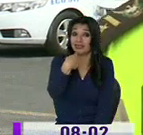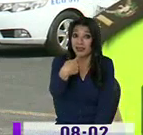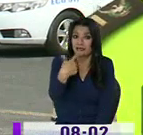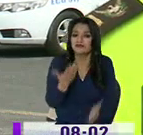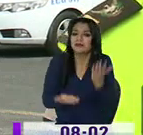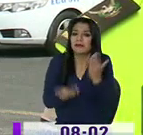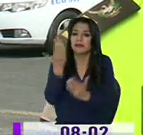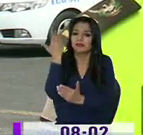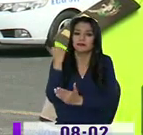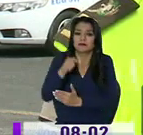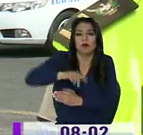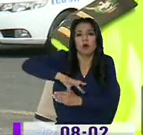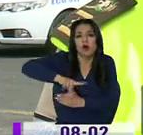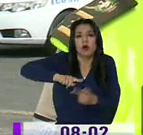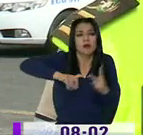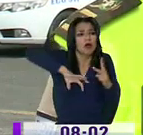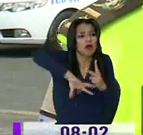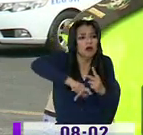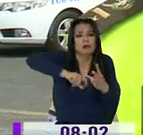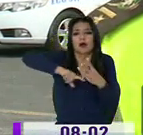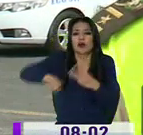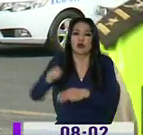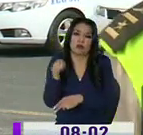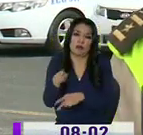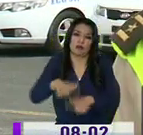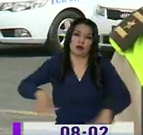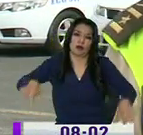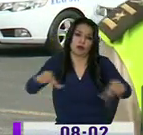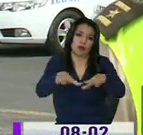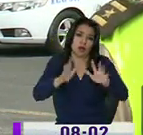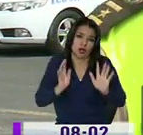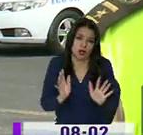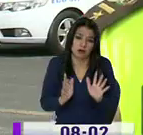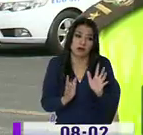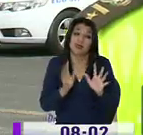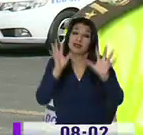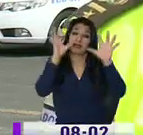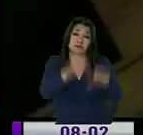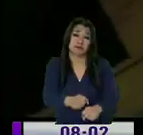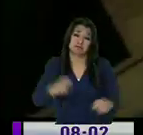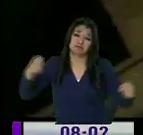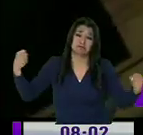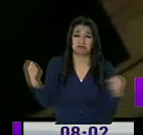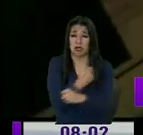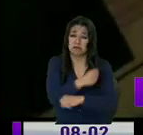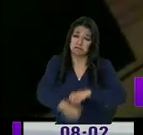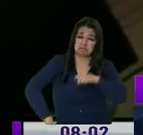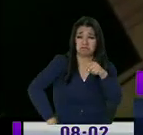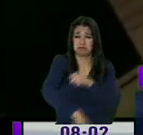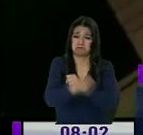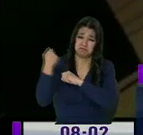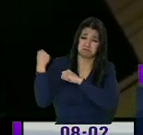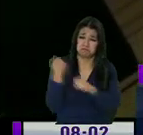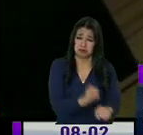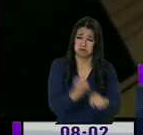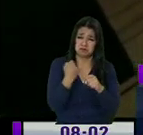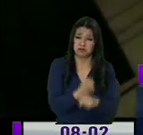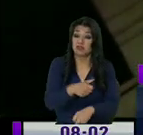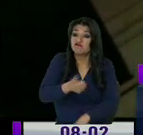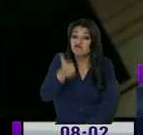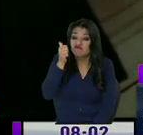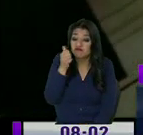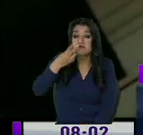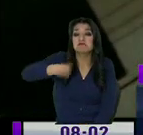eran causantes de robos en este lugar. Y los estaban agrediendo. El hecho se registró cerca de las 6:30 de la tarde